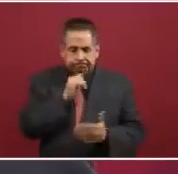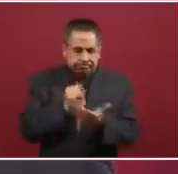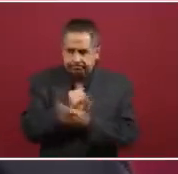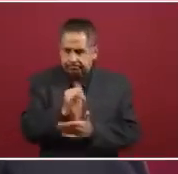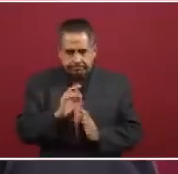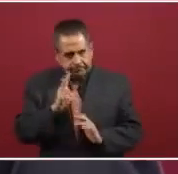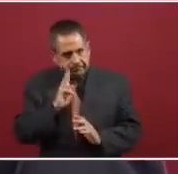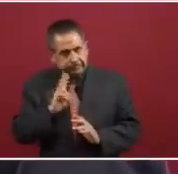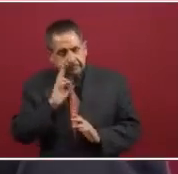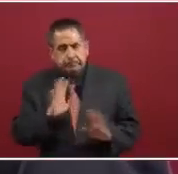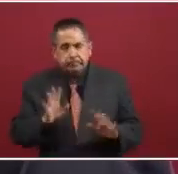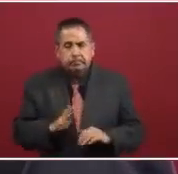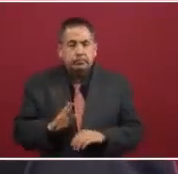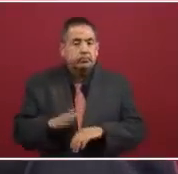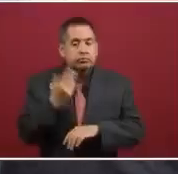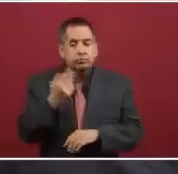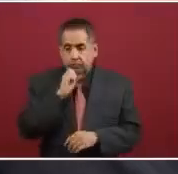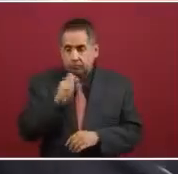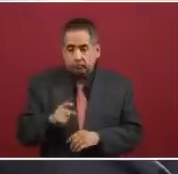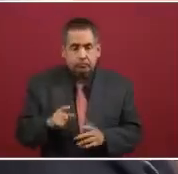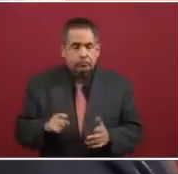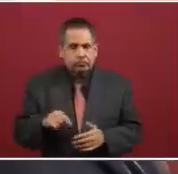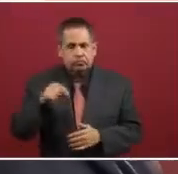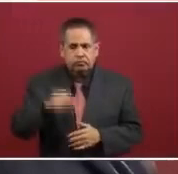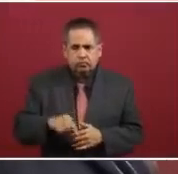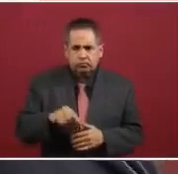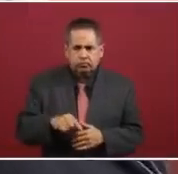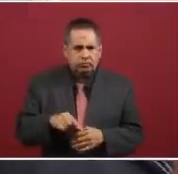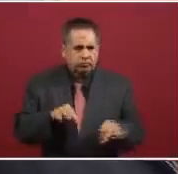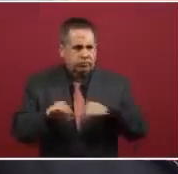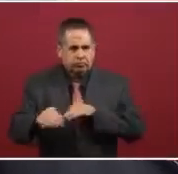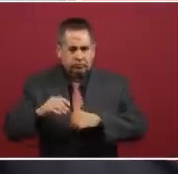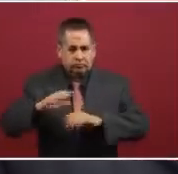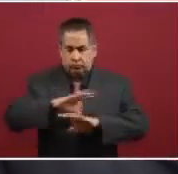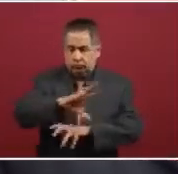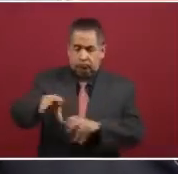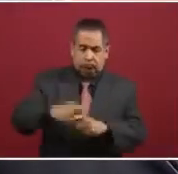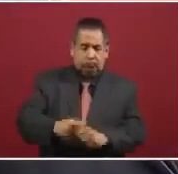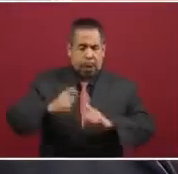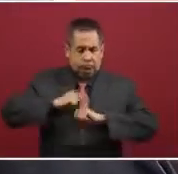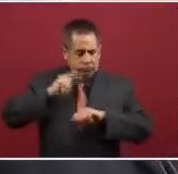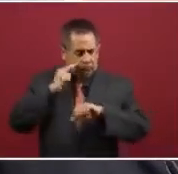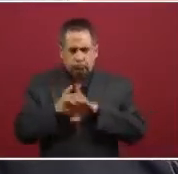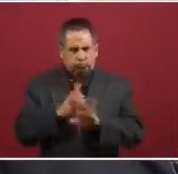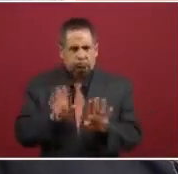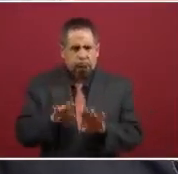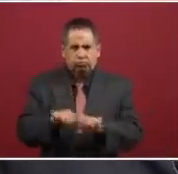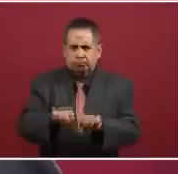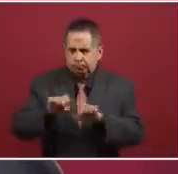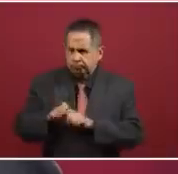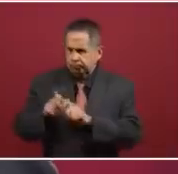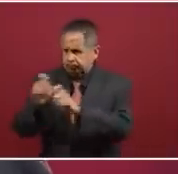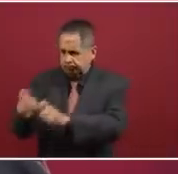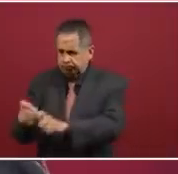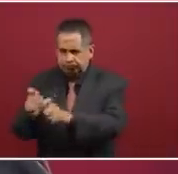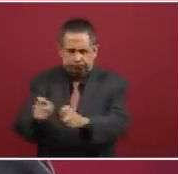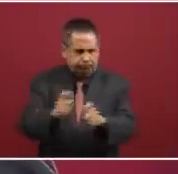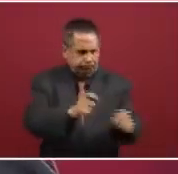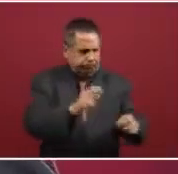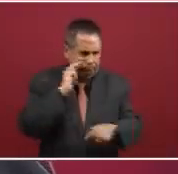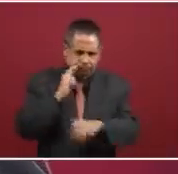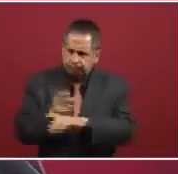porque aquí nos dividimos el trabajo, es un equipo, y yo me